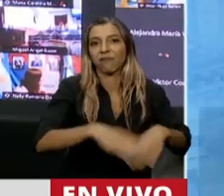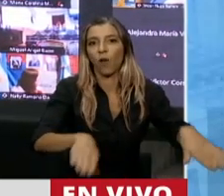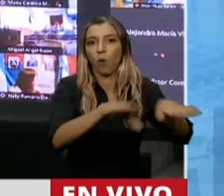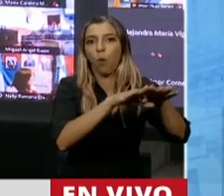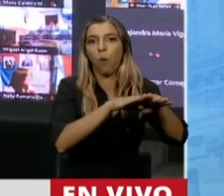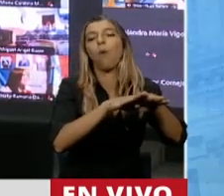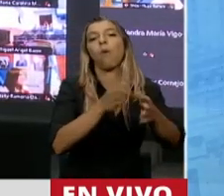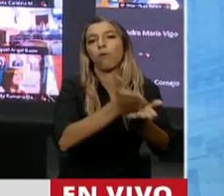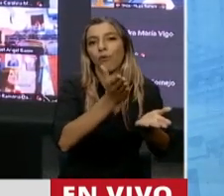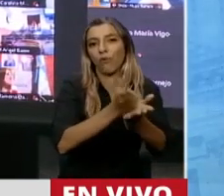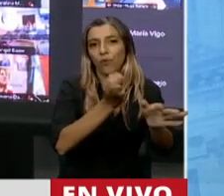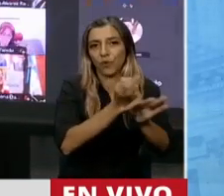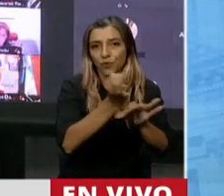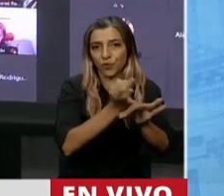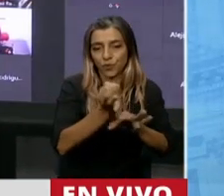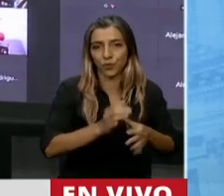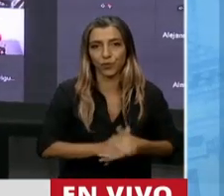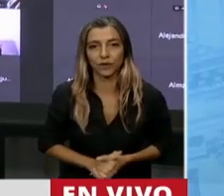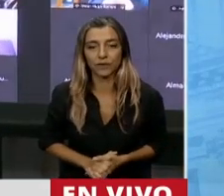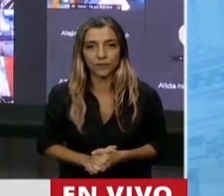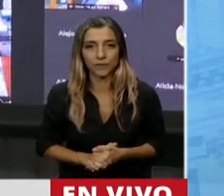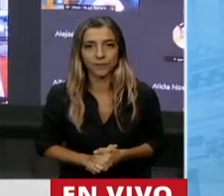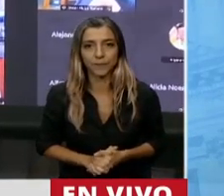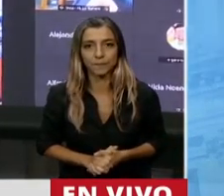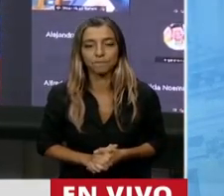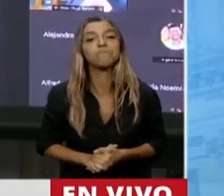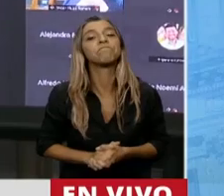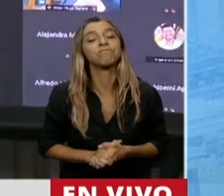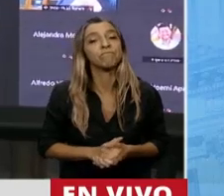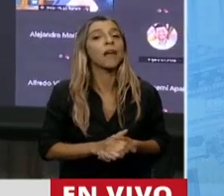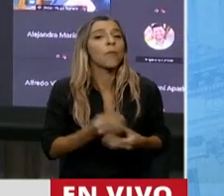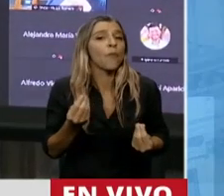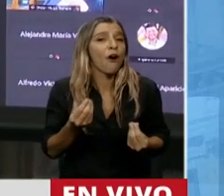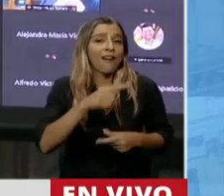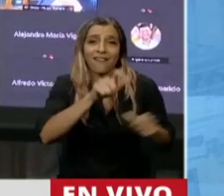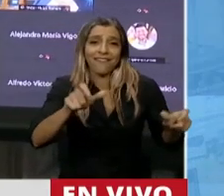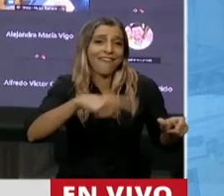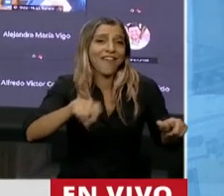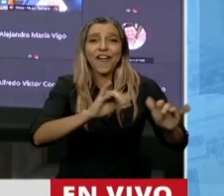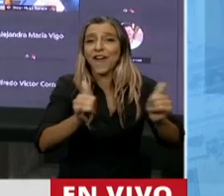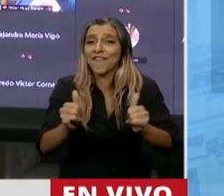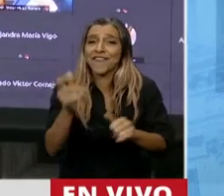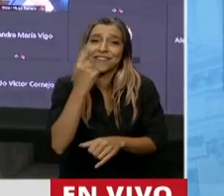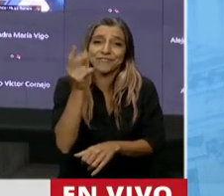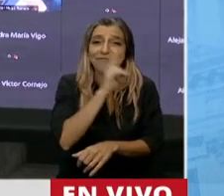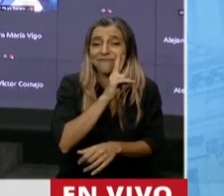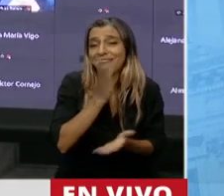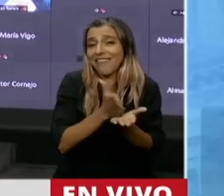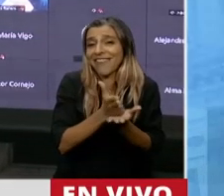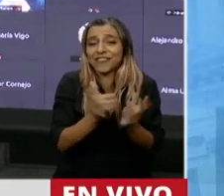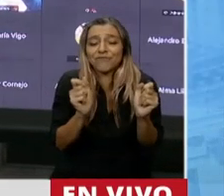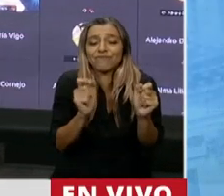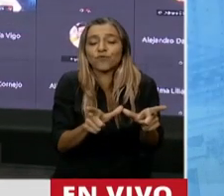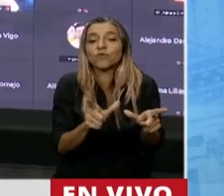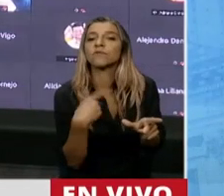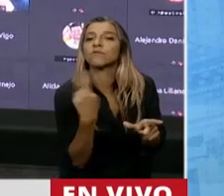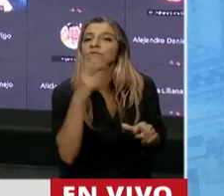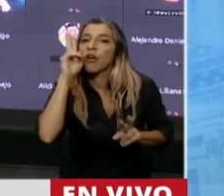del derecho a la educación de nuestros y nuestras jóvenes, que es un principio muy